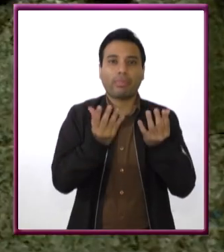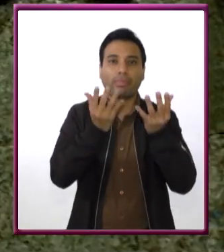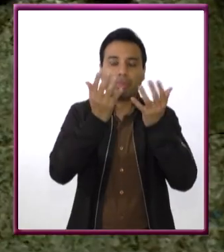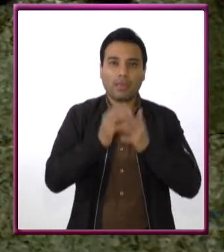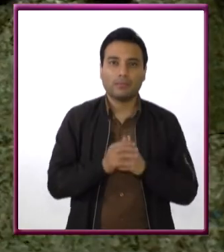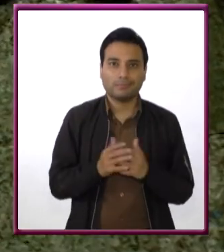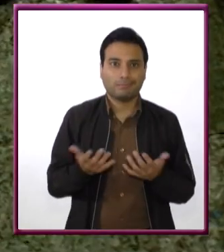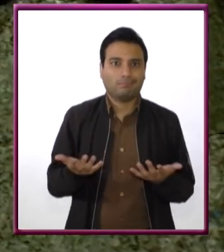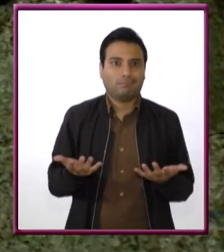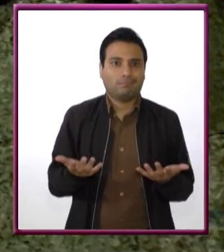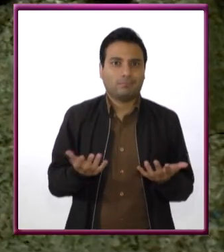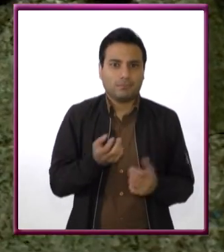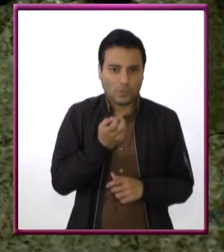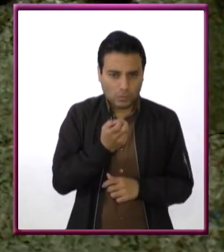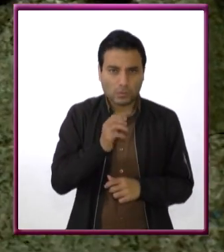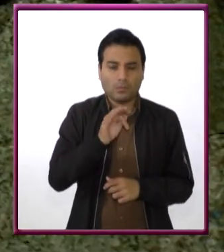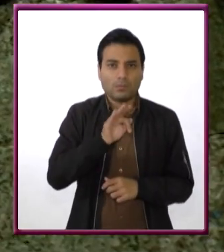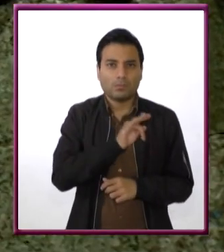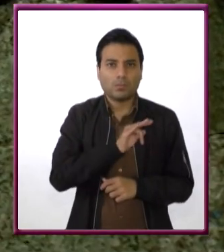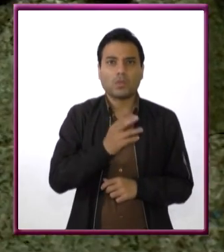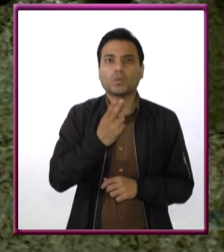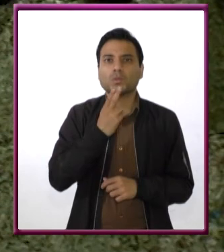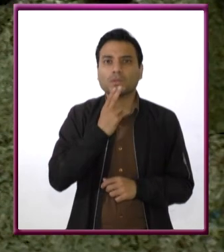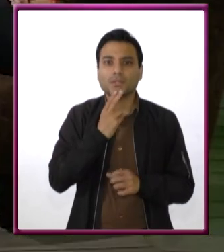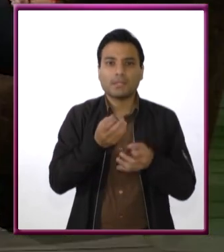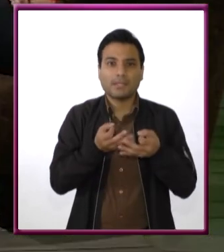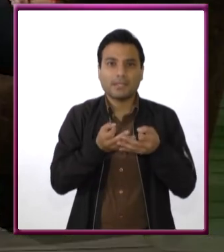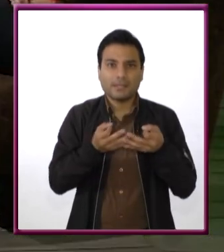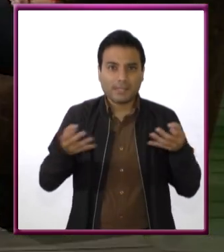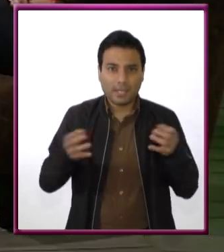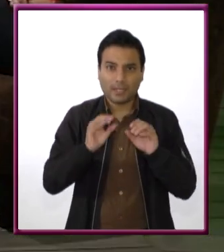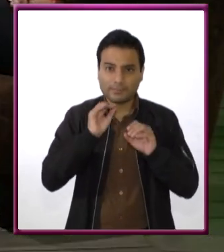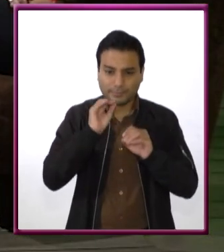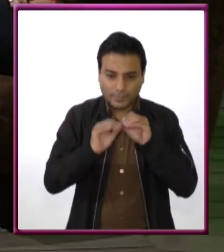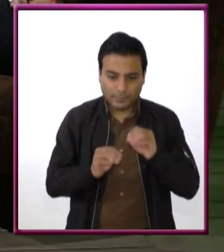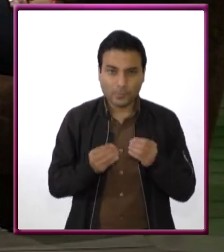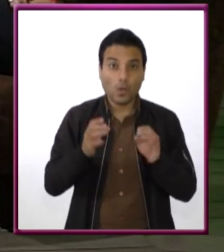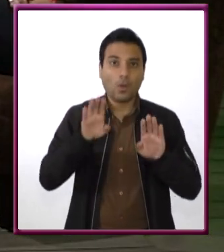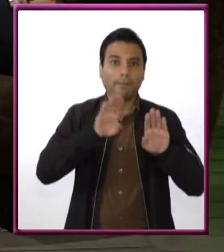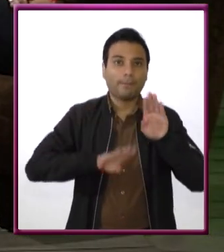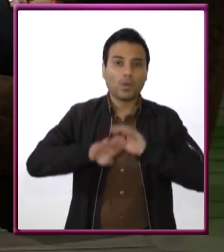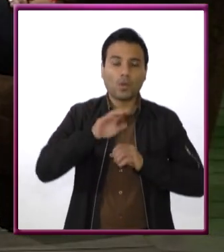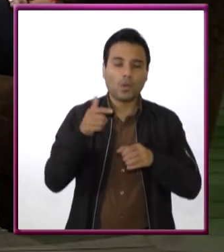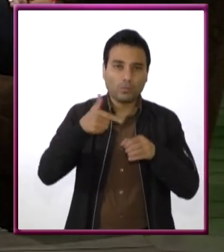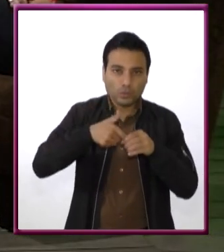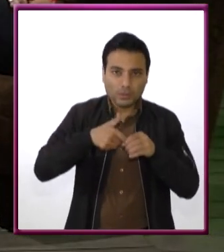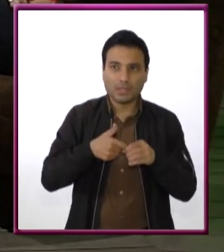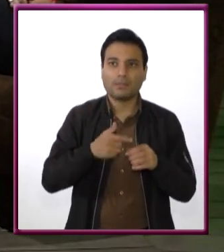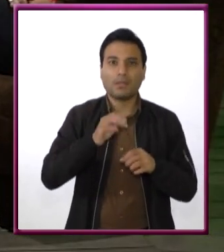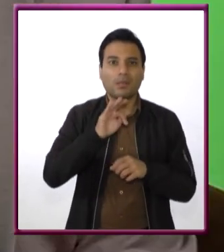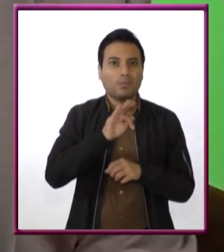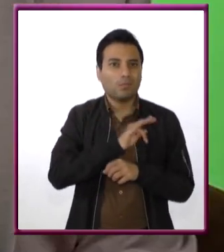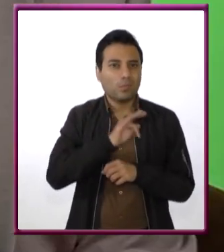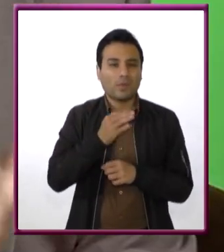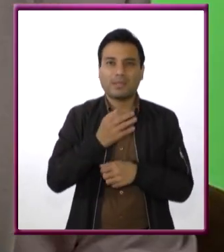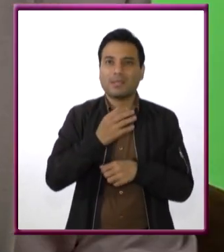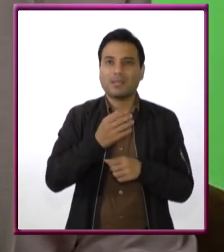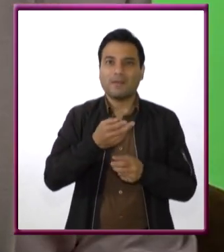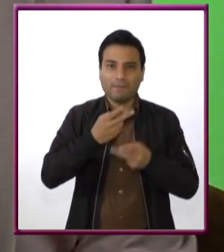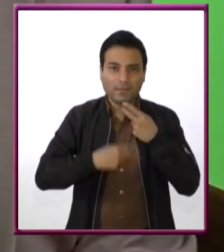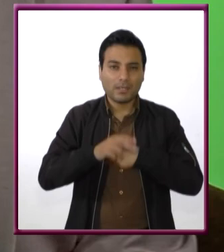qué maravilla que con ellos podemos generar mejoradores de suelos, podemos generar biocombustibles, podemos generar